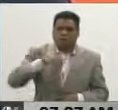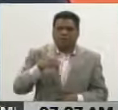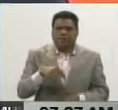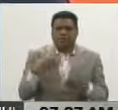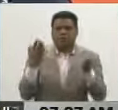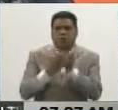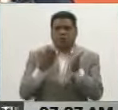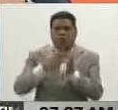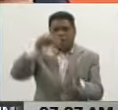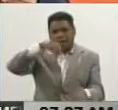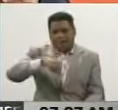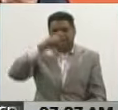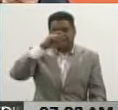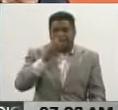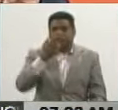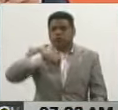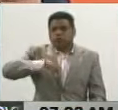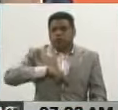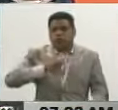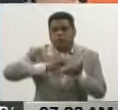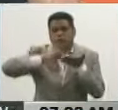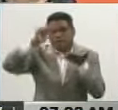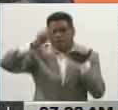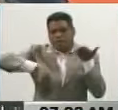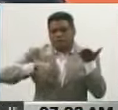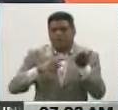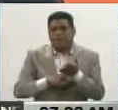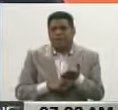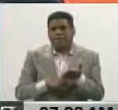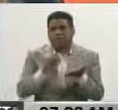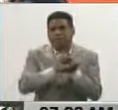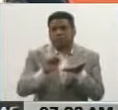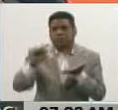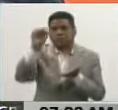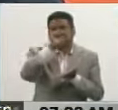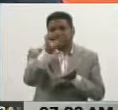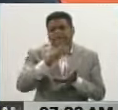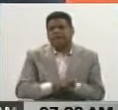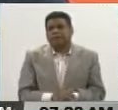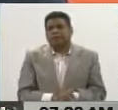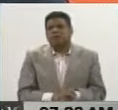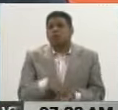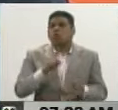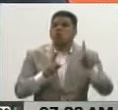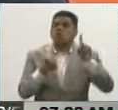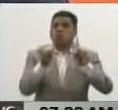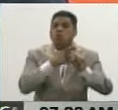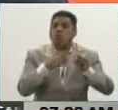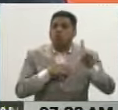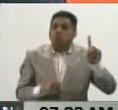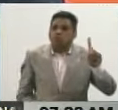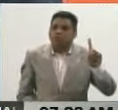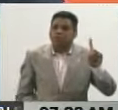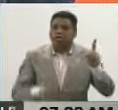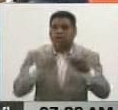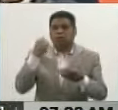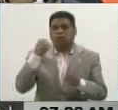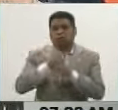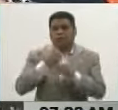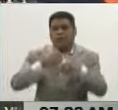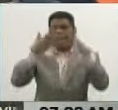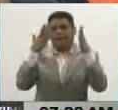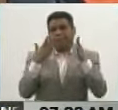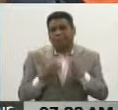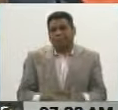Este año nosotros firmamos la convención colectiva primera y única, única y unitaria de los trabajadores y trabajadoras, que